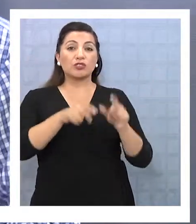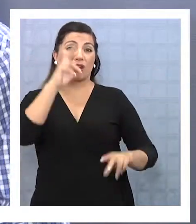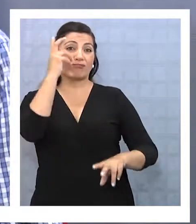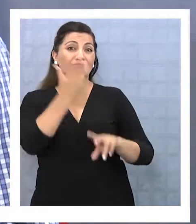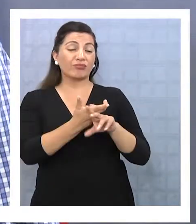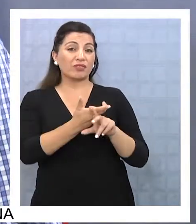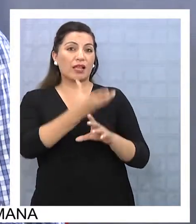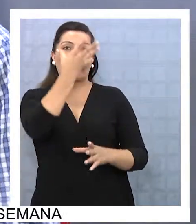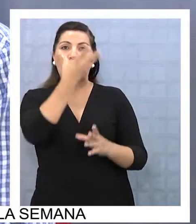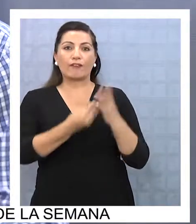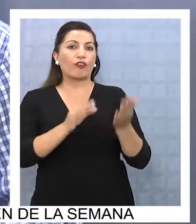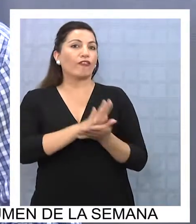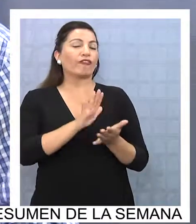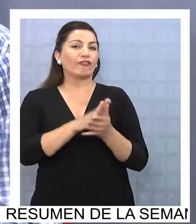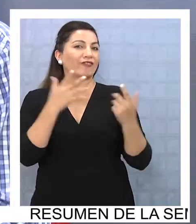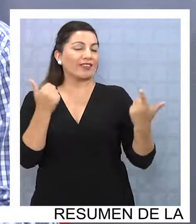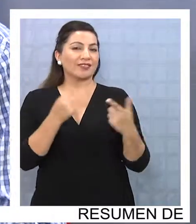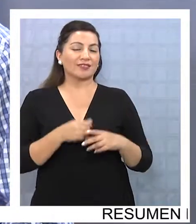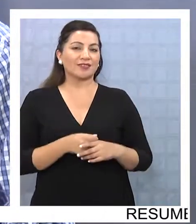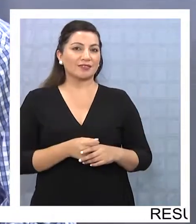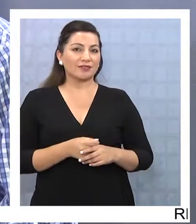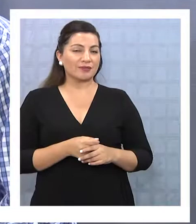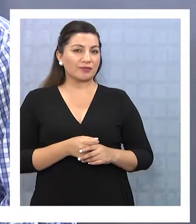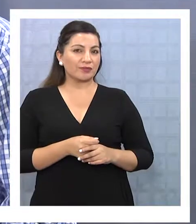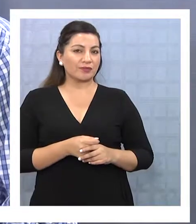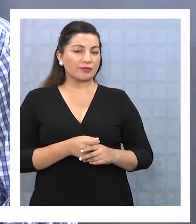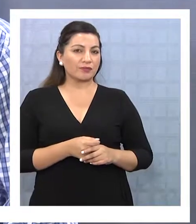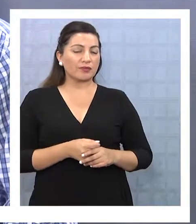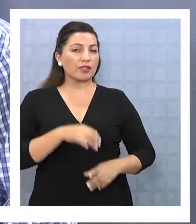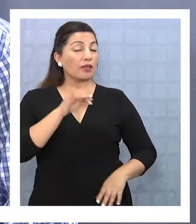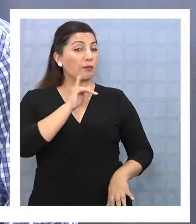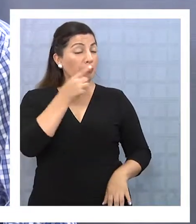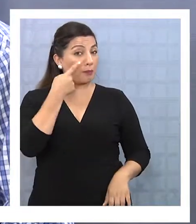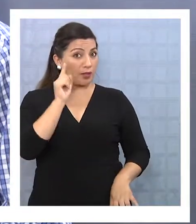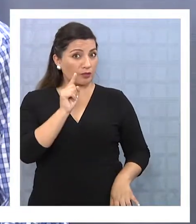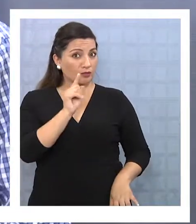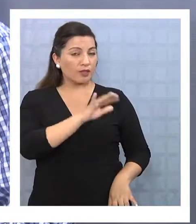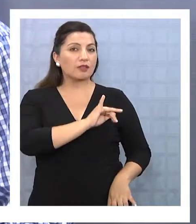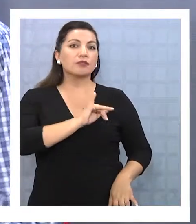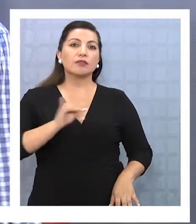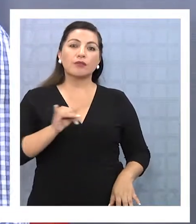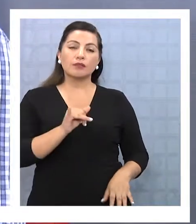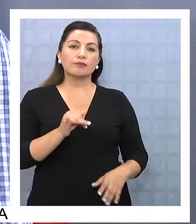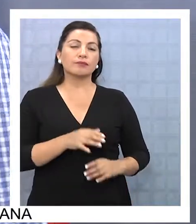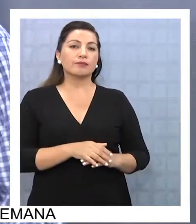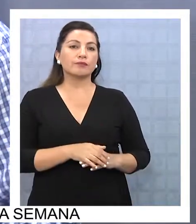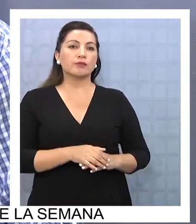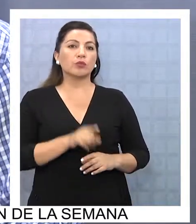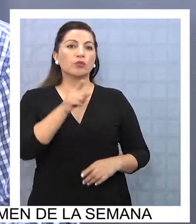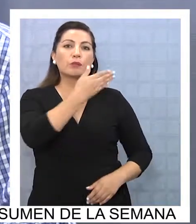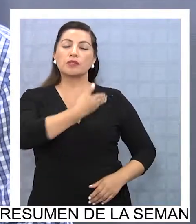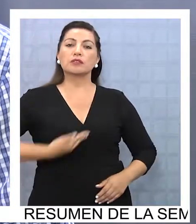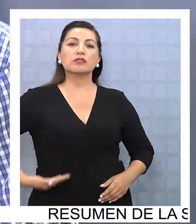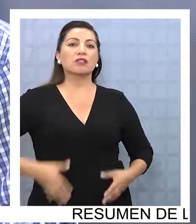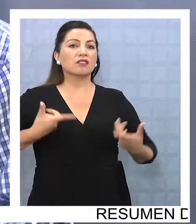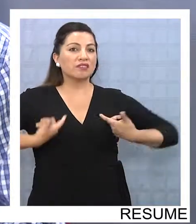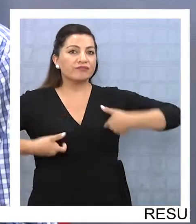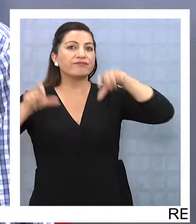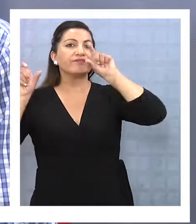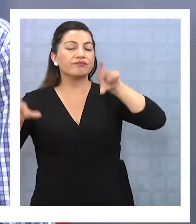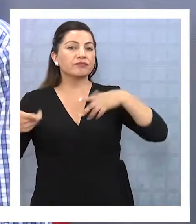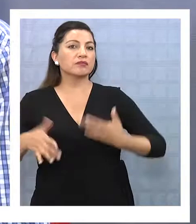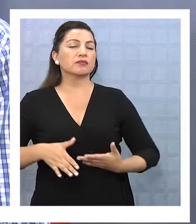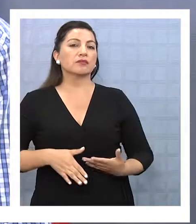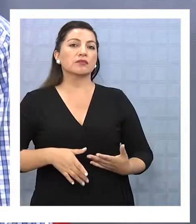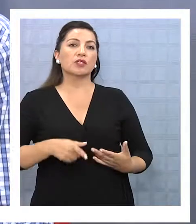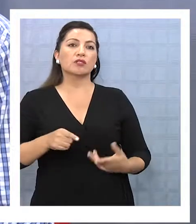no solamente en el canal, digamos, lo dijo en todos lados, en todo el país. Y sin embargo, ¿cierto?, al final de su mandato, si uno suma y resta, la verdad